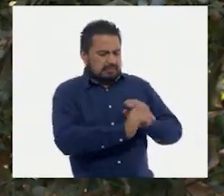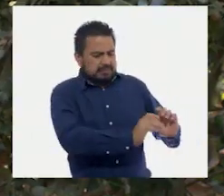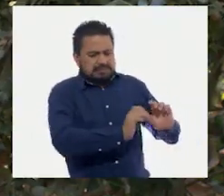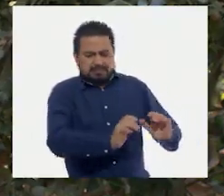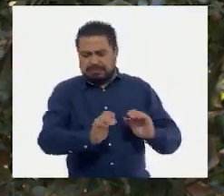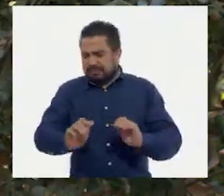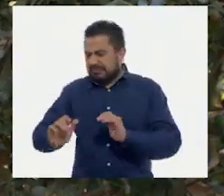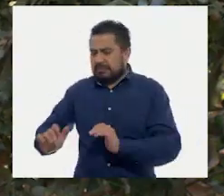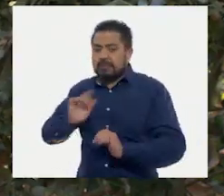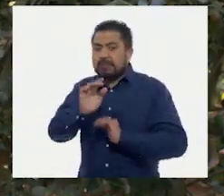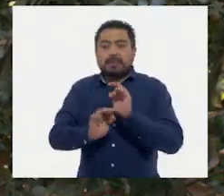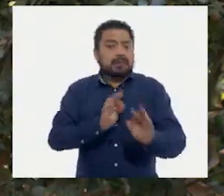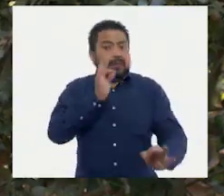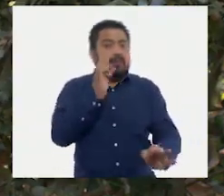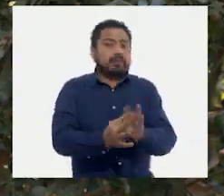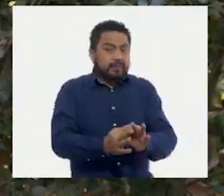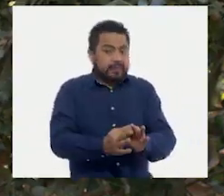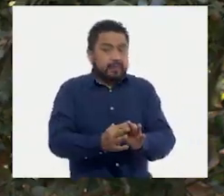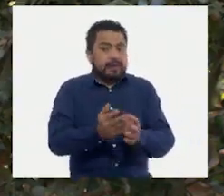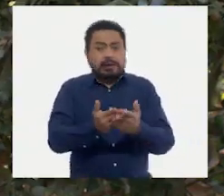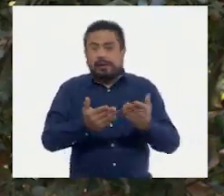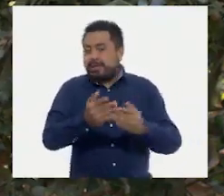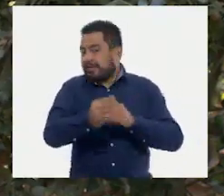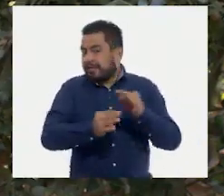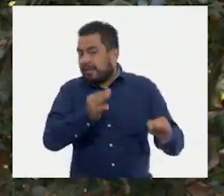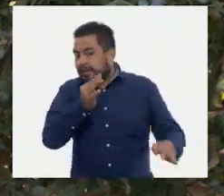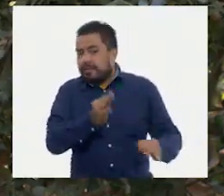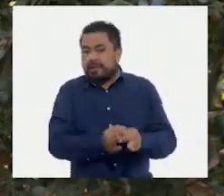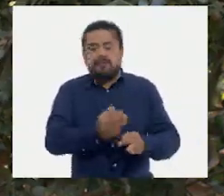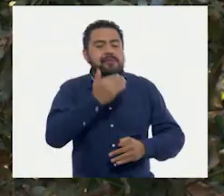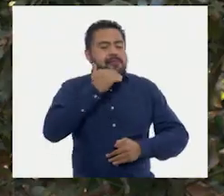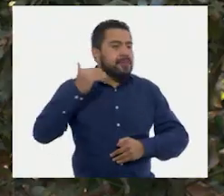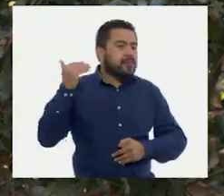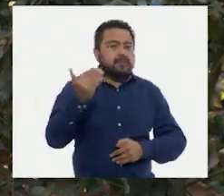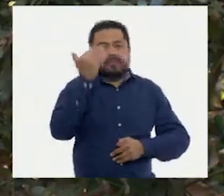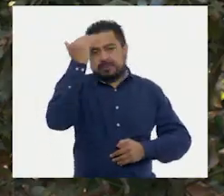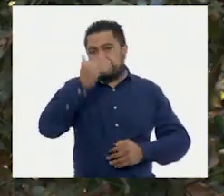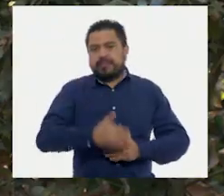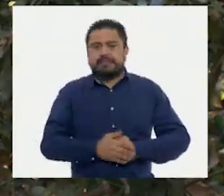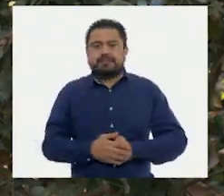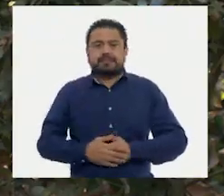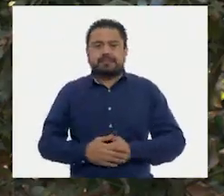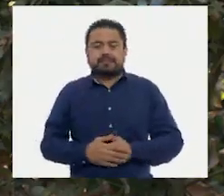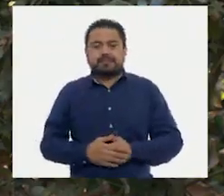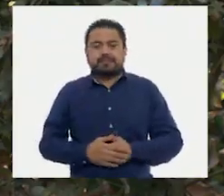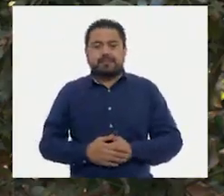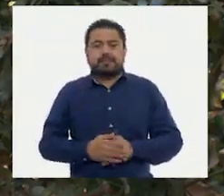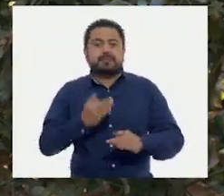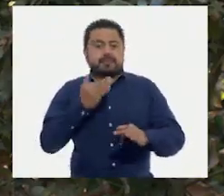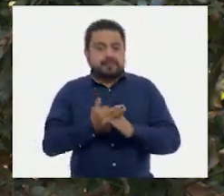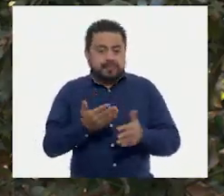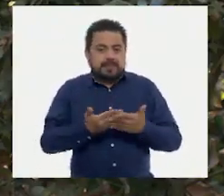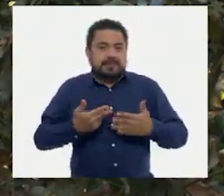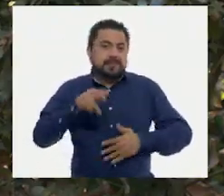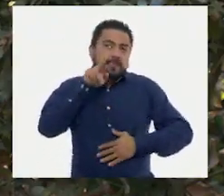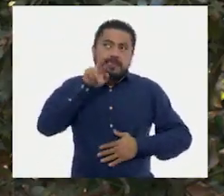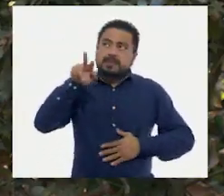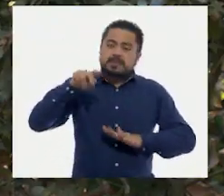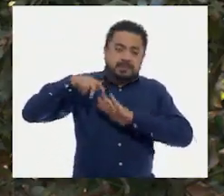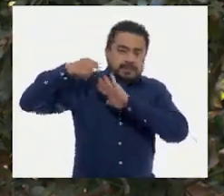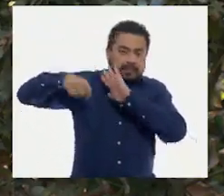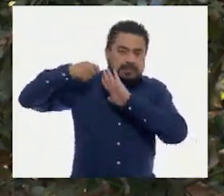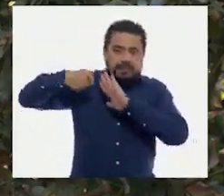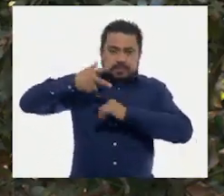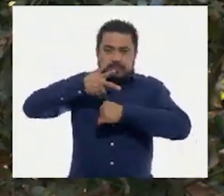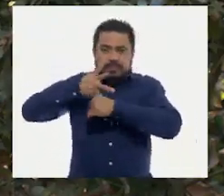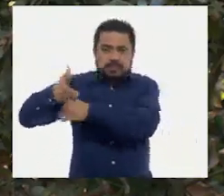distancia. ¿Listas? ¿Listos? ¡Muy bien! ¡Vamos a ver el siguiente